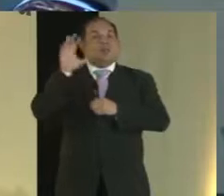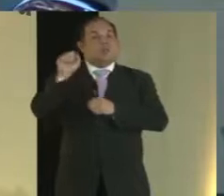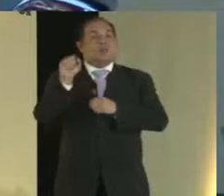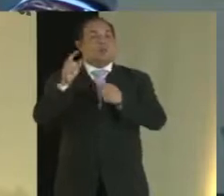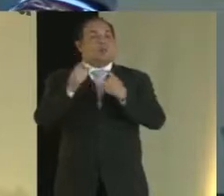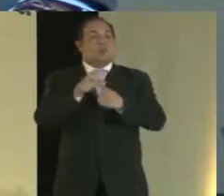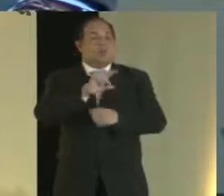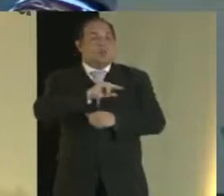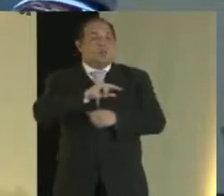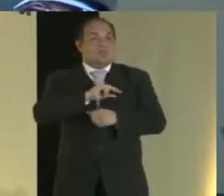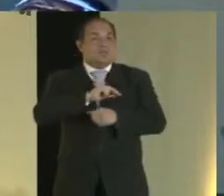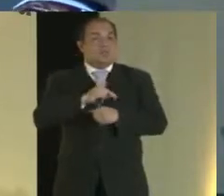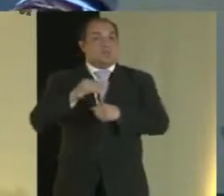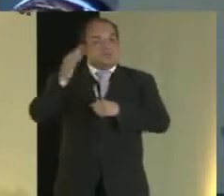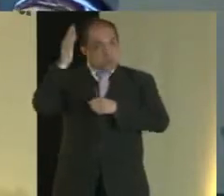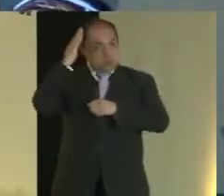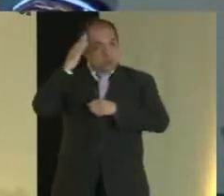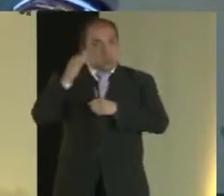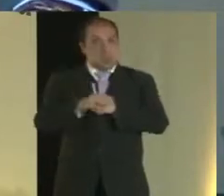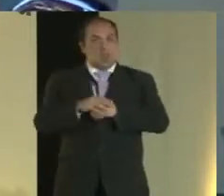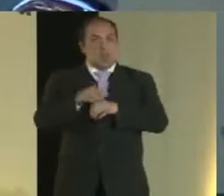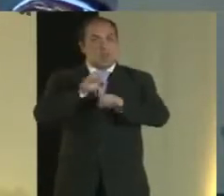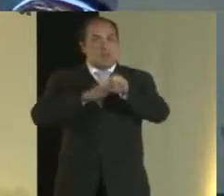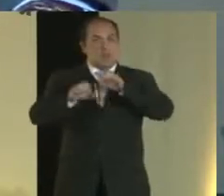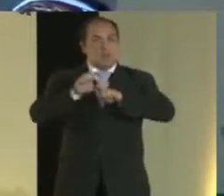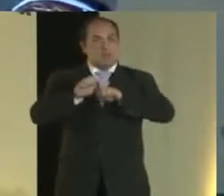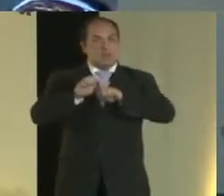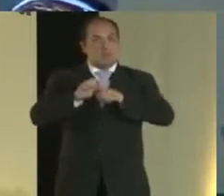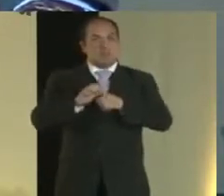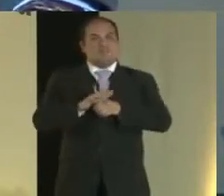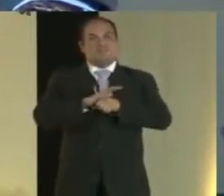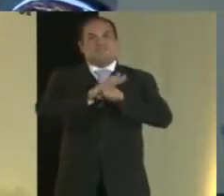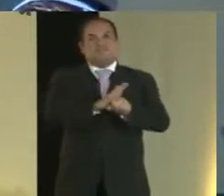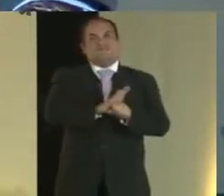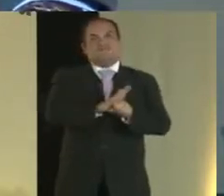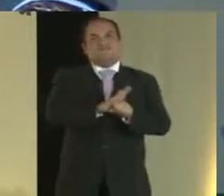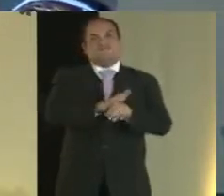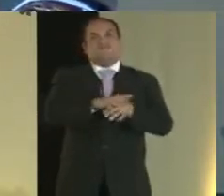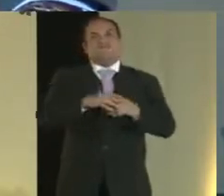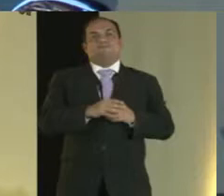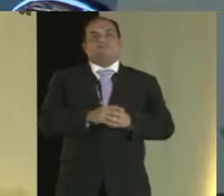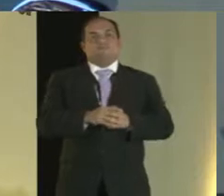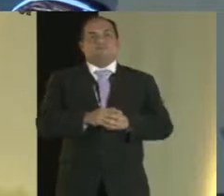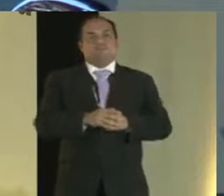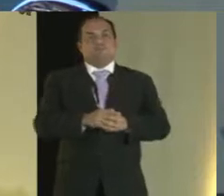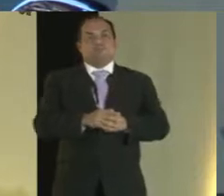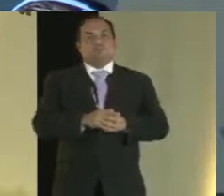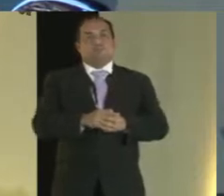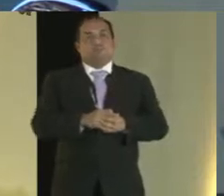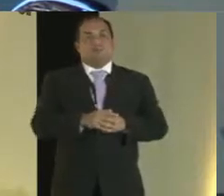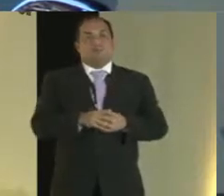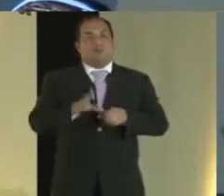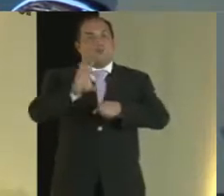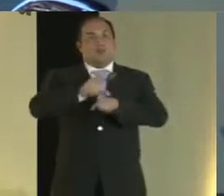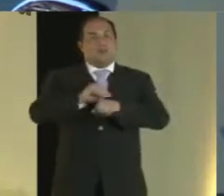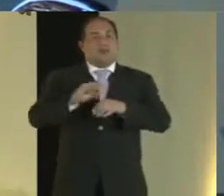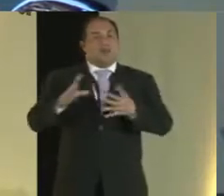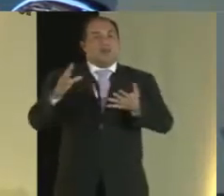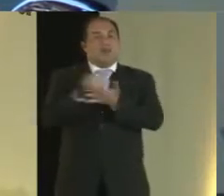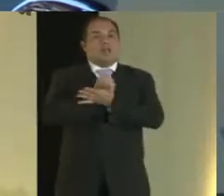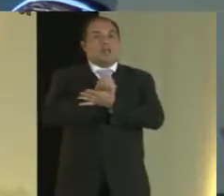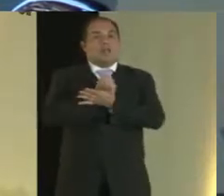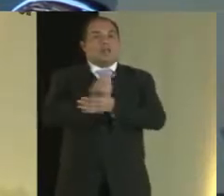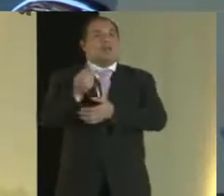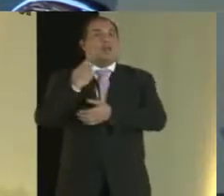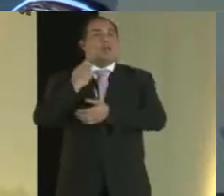sus dirigencias corporativas, fueron doblegadas, arrodilladas, lo que permitió el triunfo de las políticas